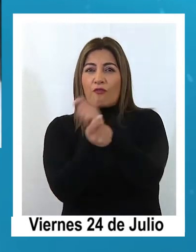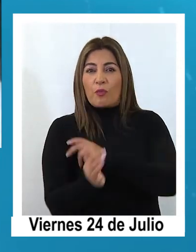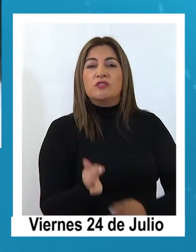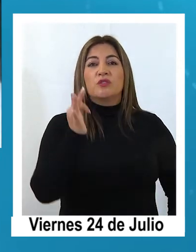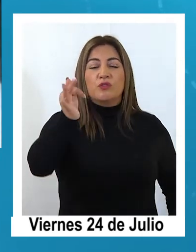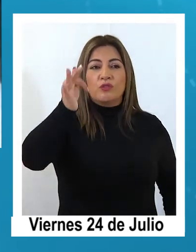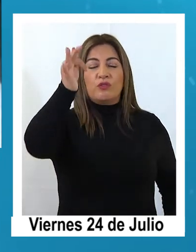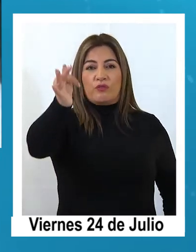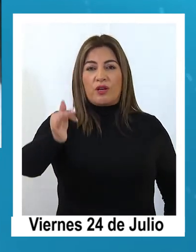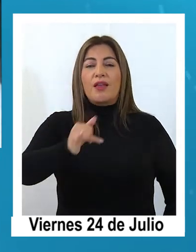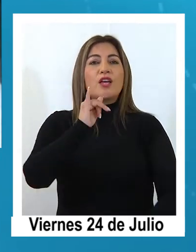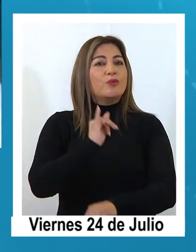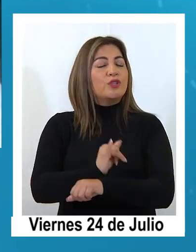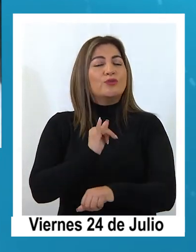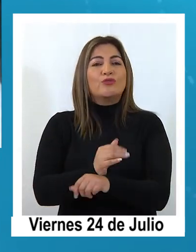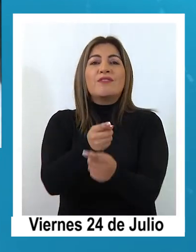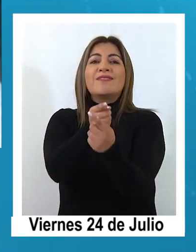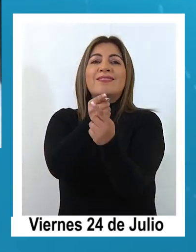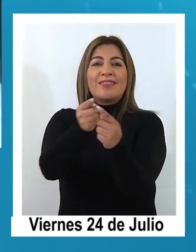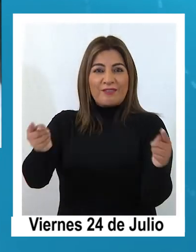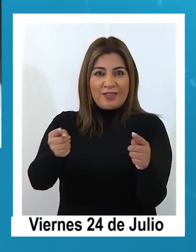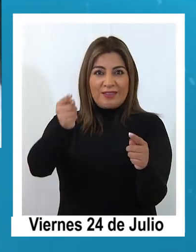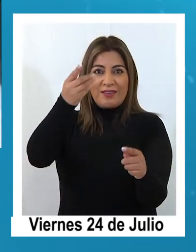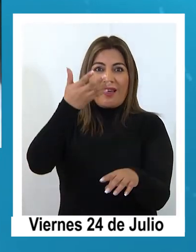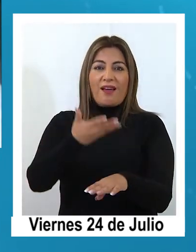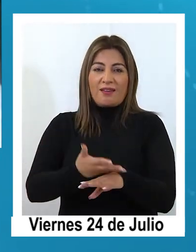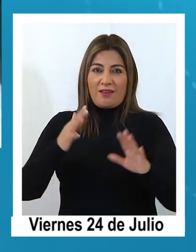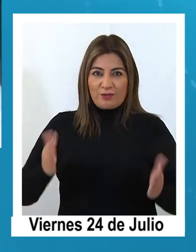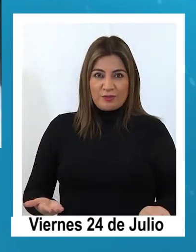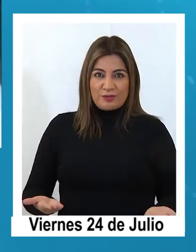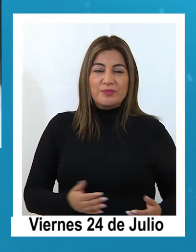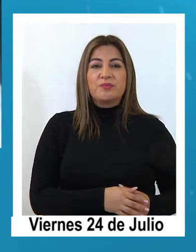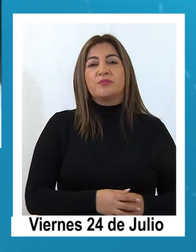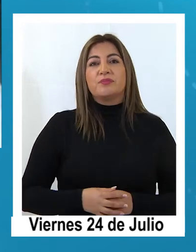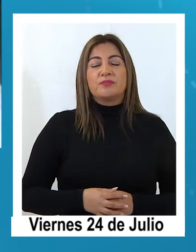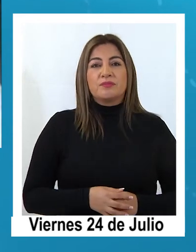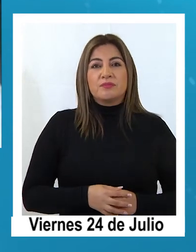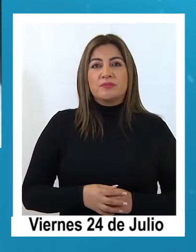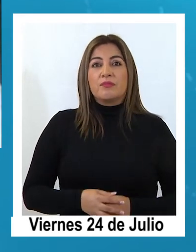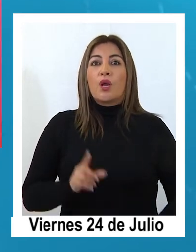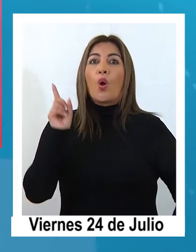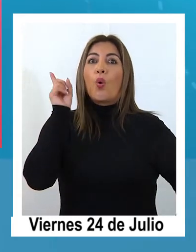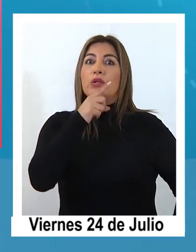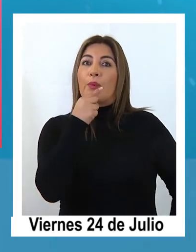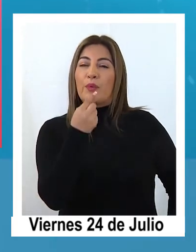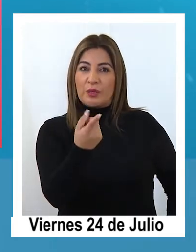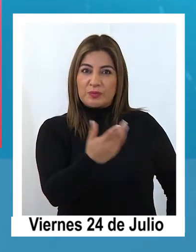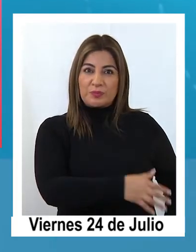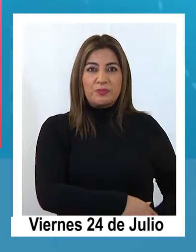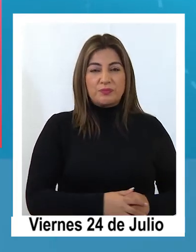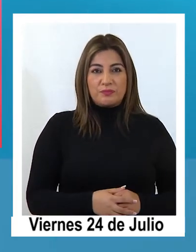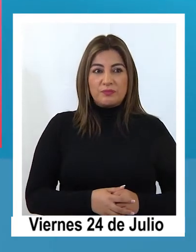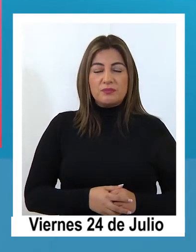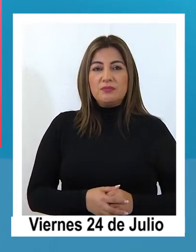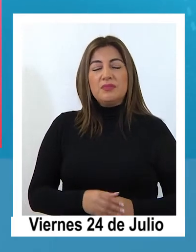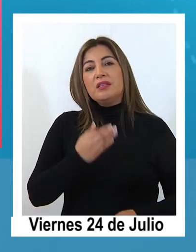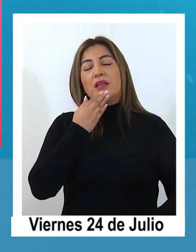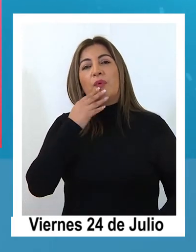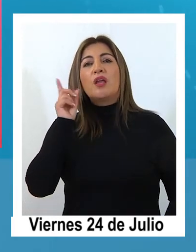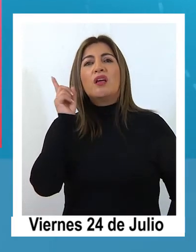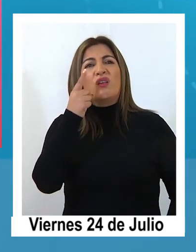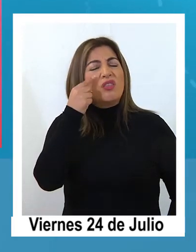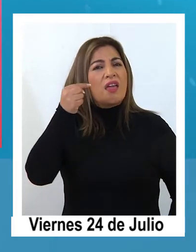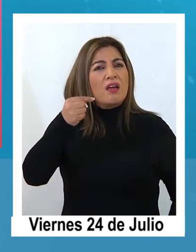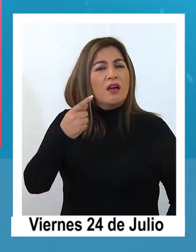que vamos a tener un marco institucional distinto al que tenemos ahora. Sí. Por último, Antonia, se ha hablado también